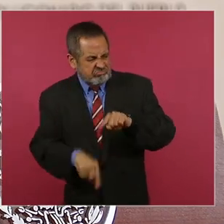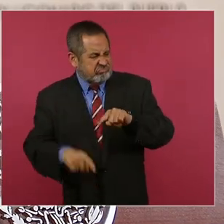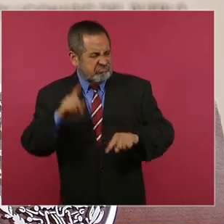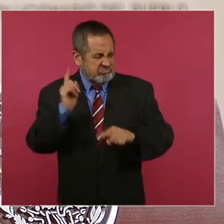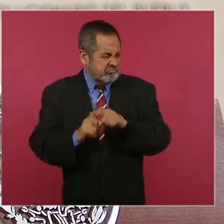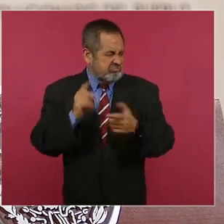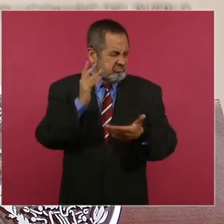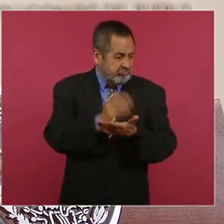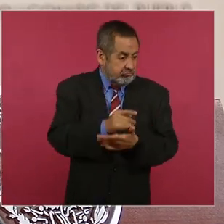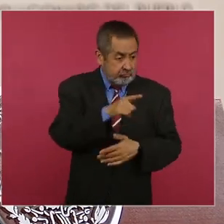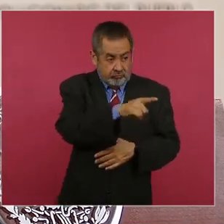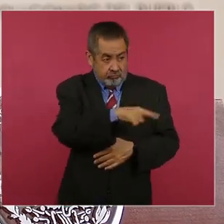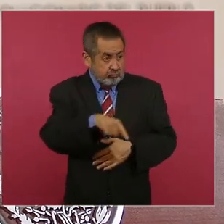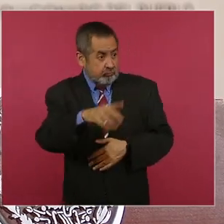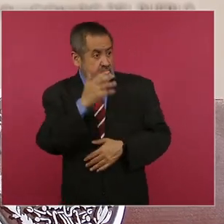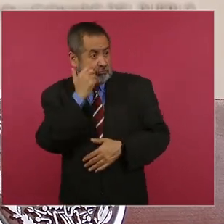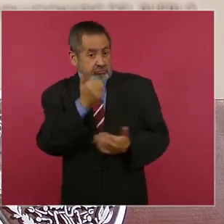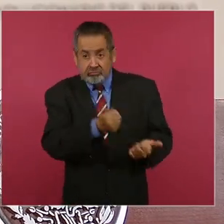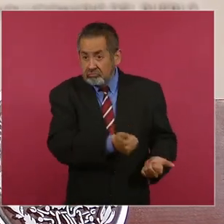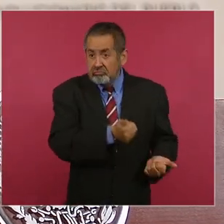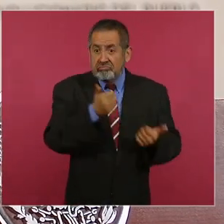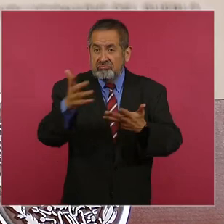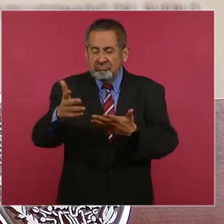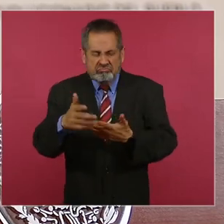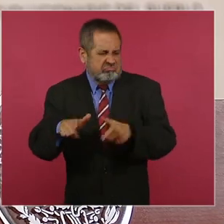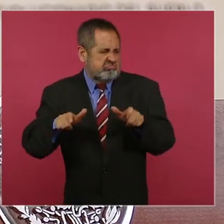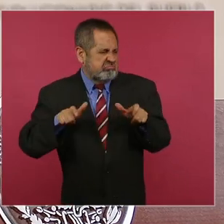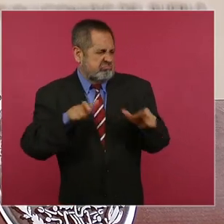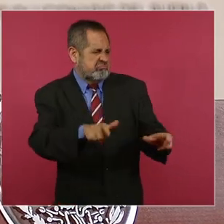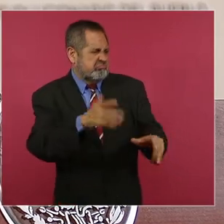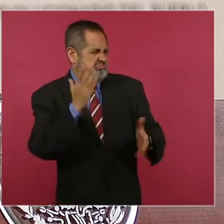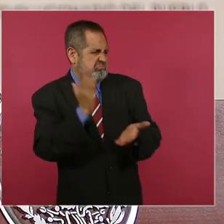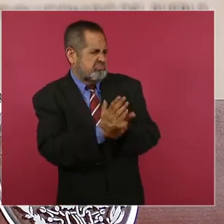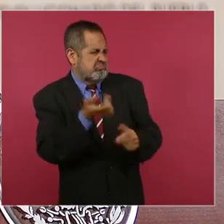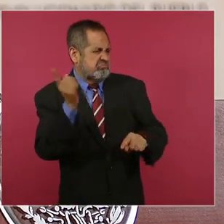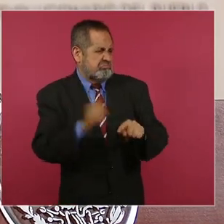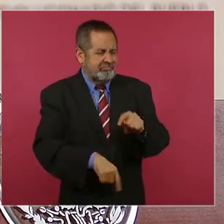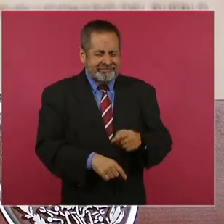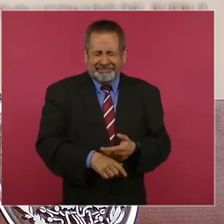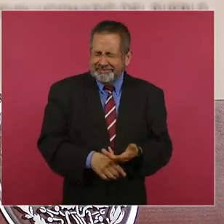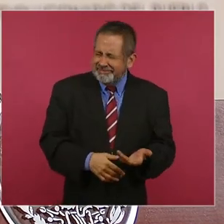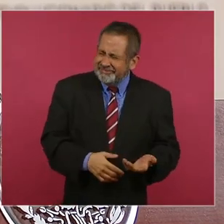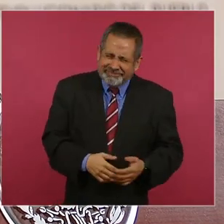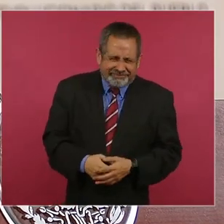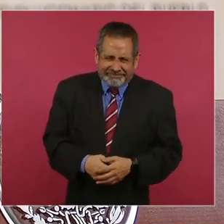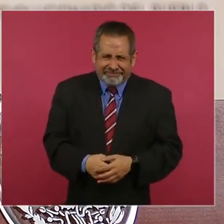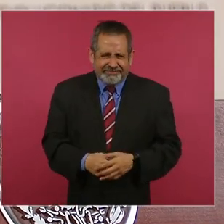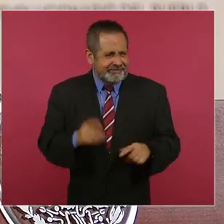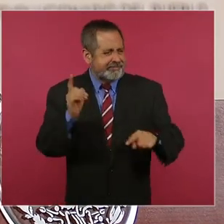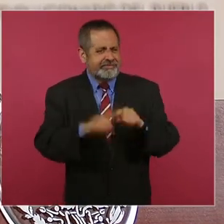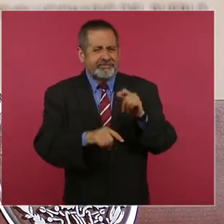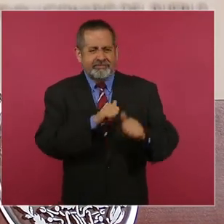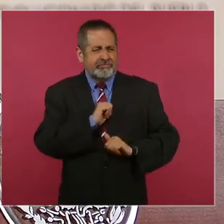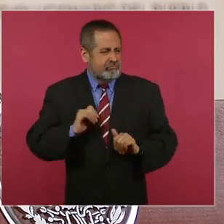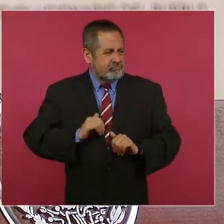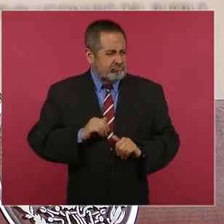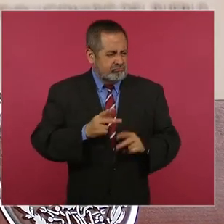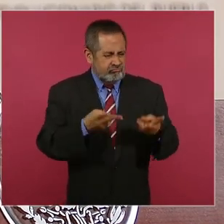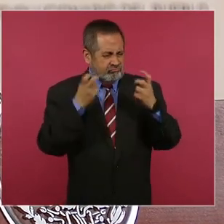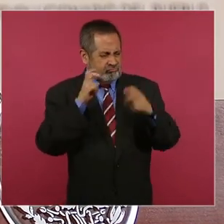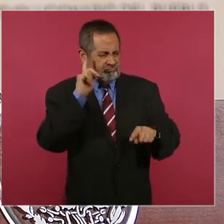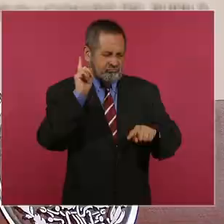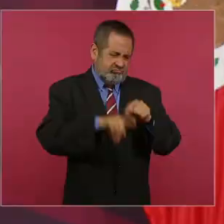a los que quieren llevar mercancías y se están robando